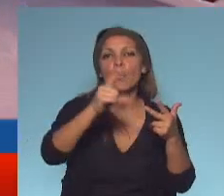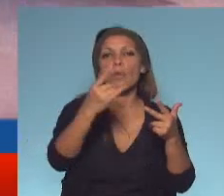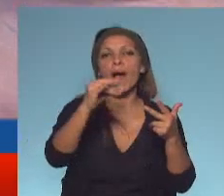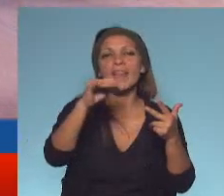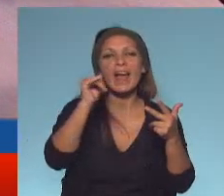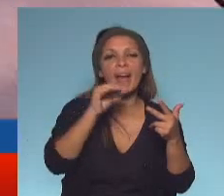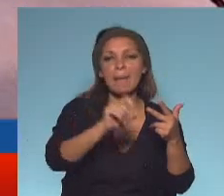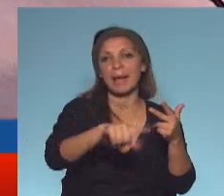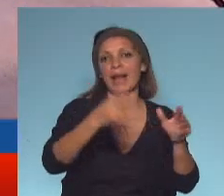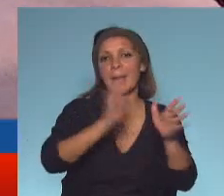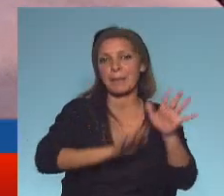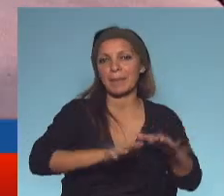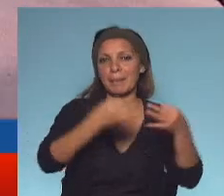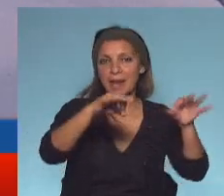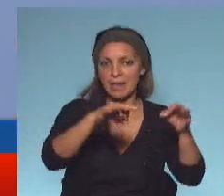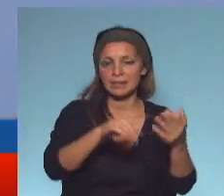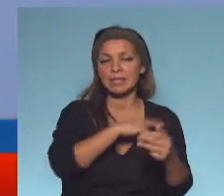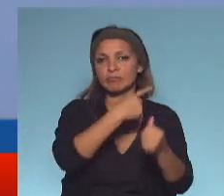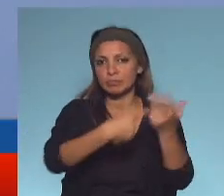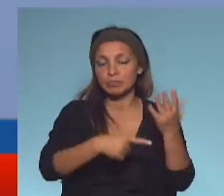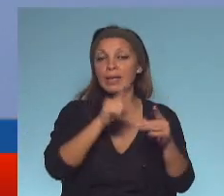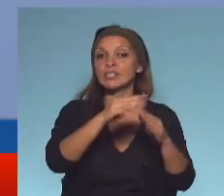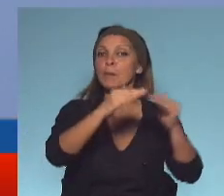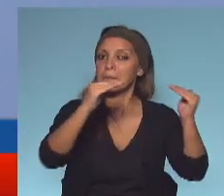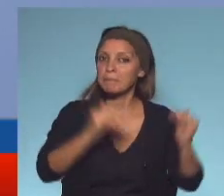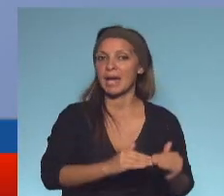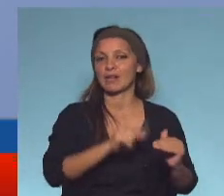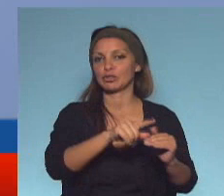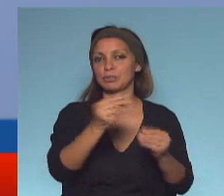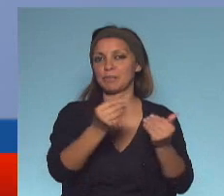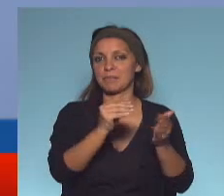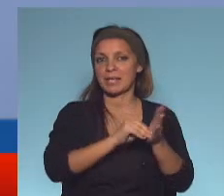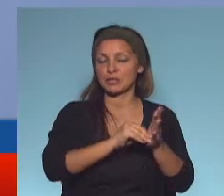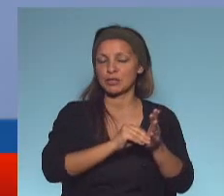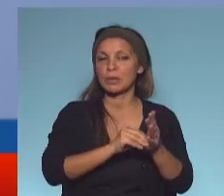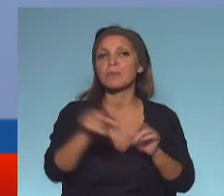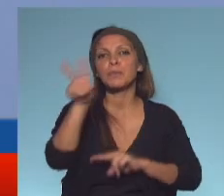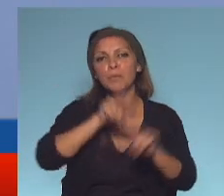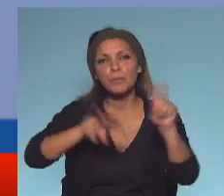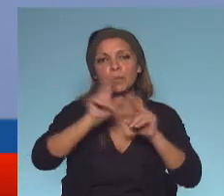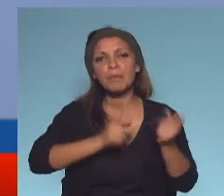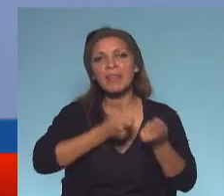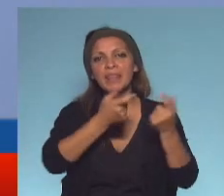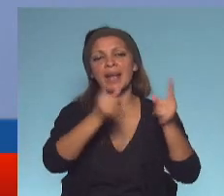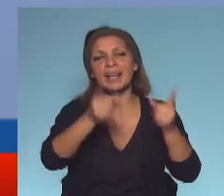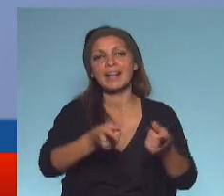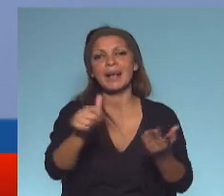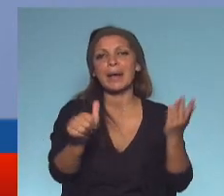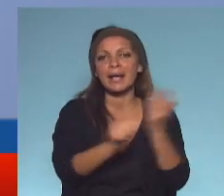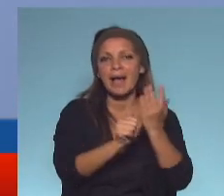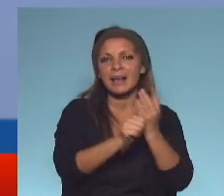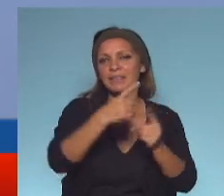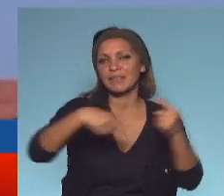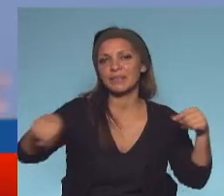un poco más bajos que los del acuerdo vigente en otras bocas de expendio, buscando llevar también la carne a